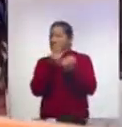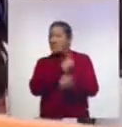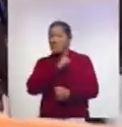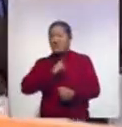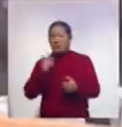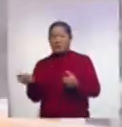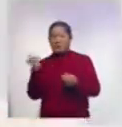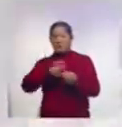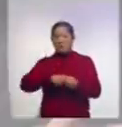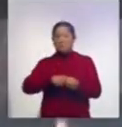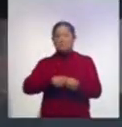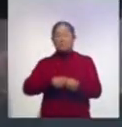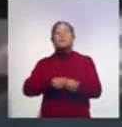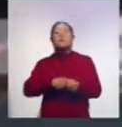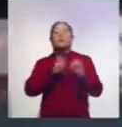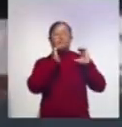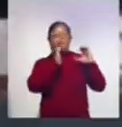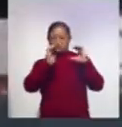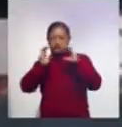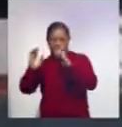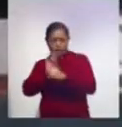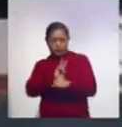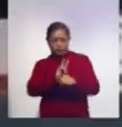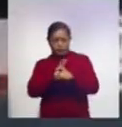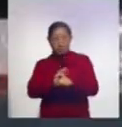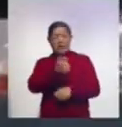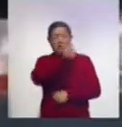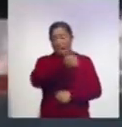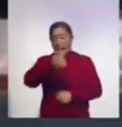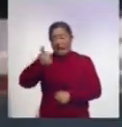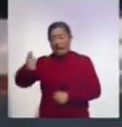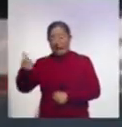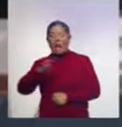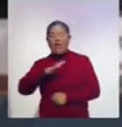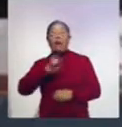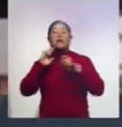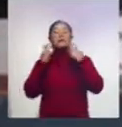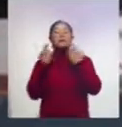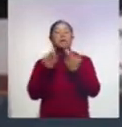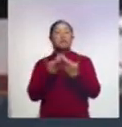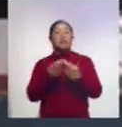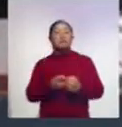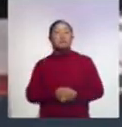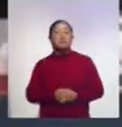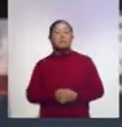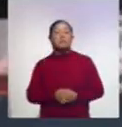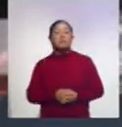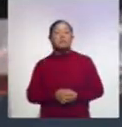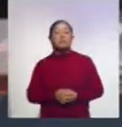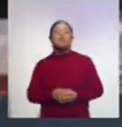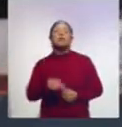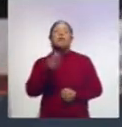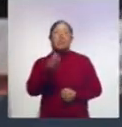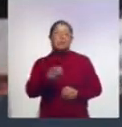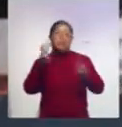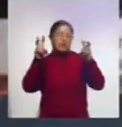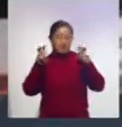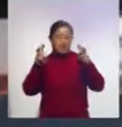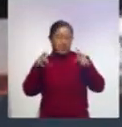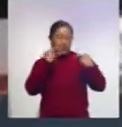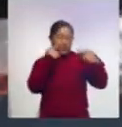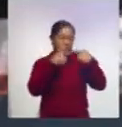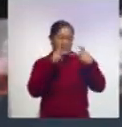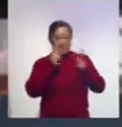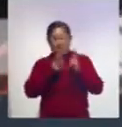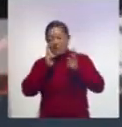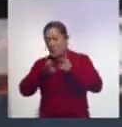estas acciones de prevención. Cada uno de nosotros tenemos reuniones por academias en donde hemos tratado este tipo de situaciones